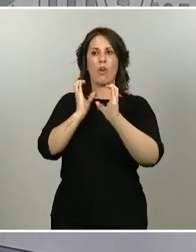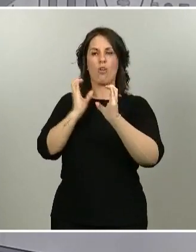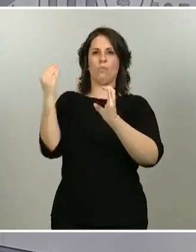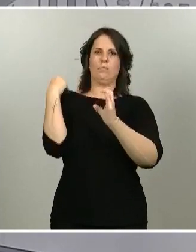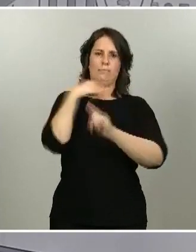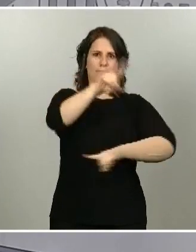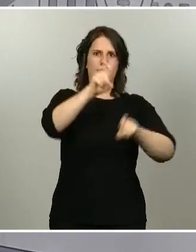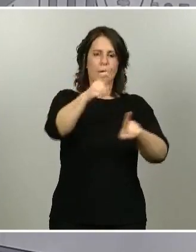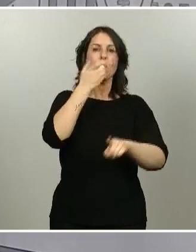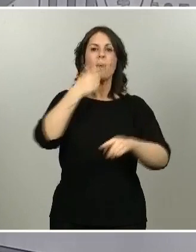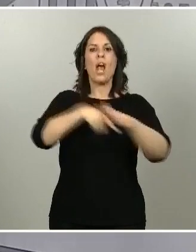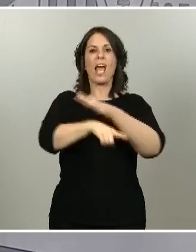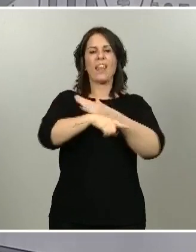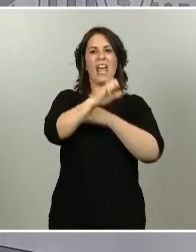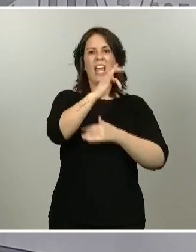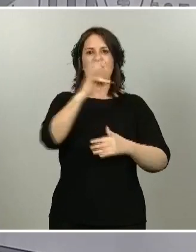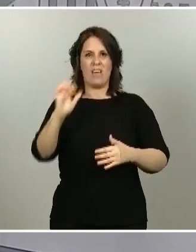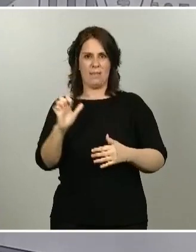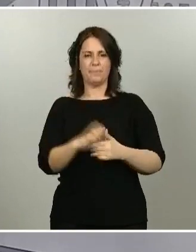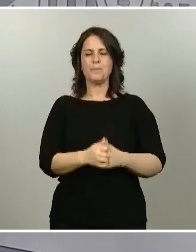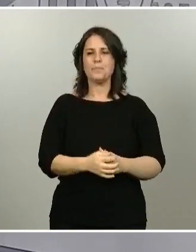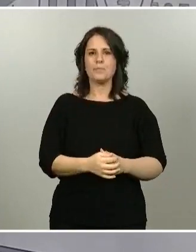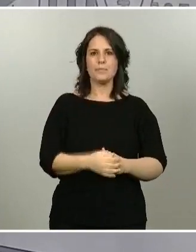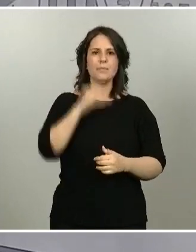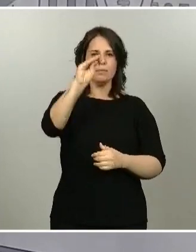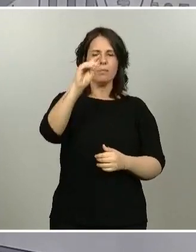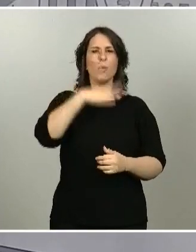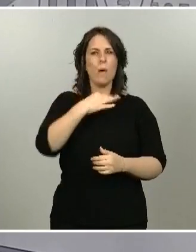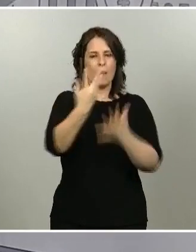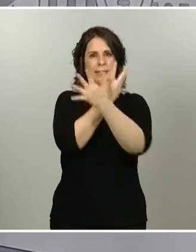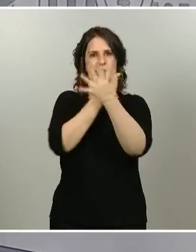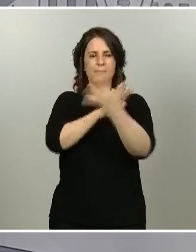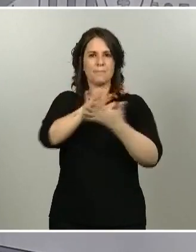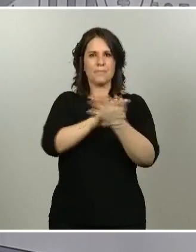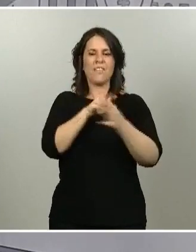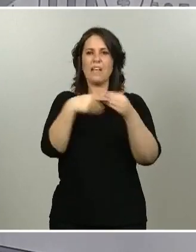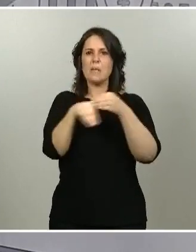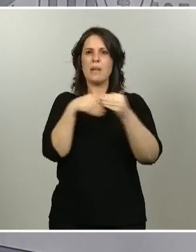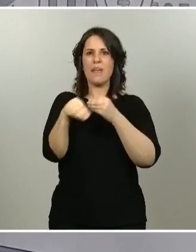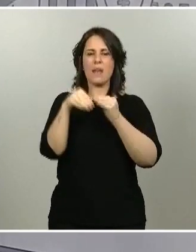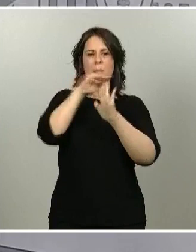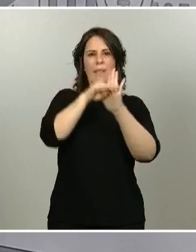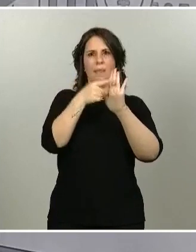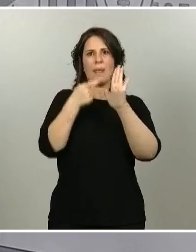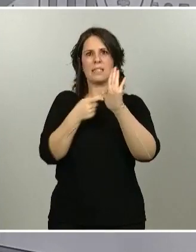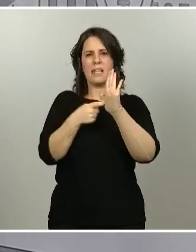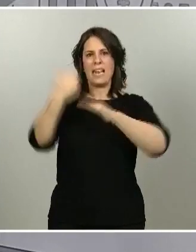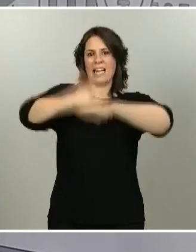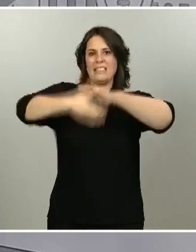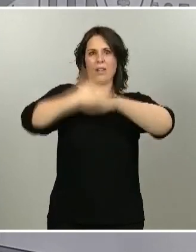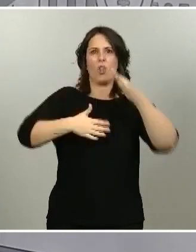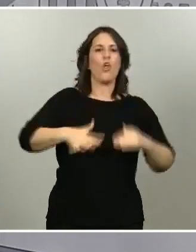agencia EFE le pregunta si pudiera hablar sobre cómo se han flexibilizado las medidas de restricción de las zonas de la fase